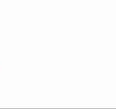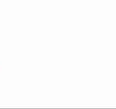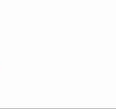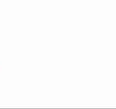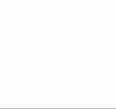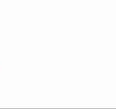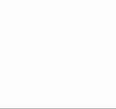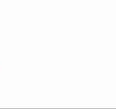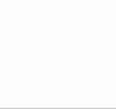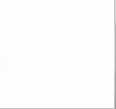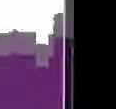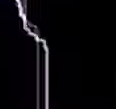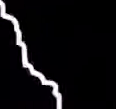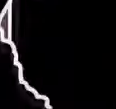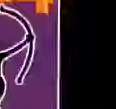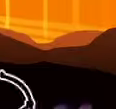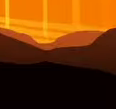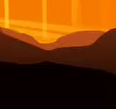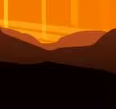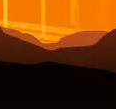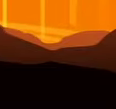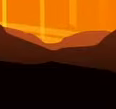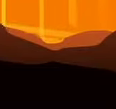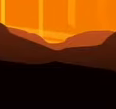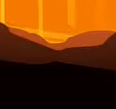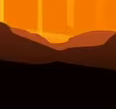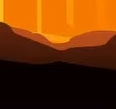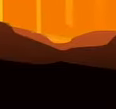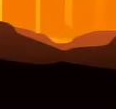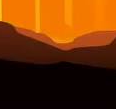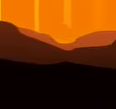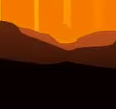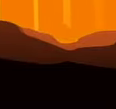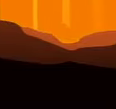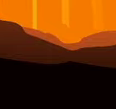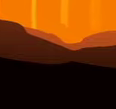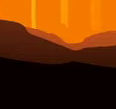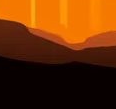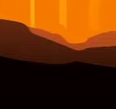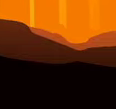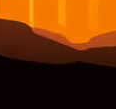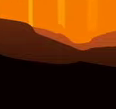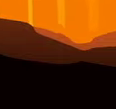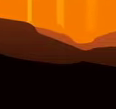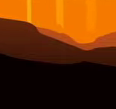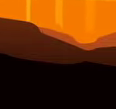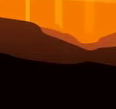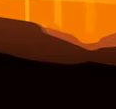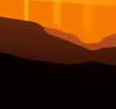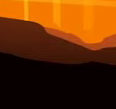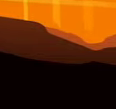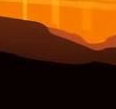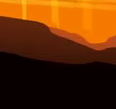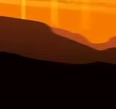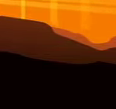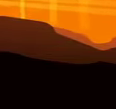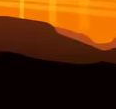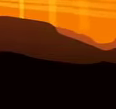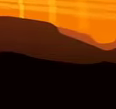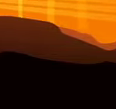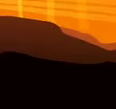Martín Aparicio nos hablará del deseo desde el punto de vista de acción. ¿Desear es suficiente? Yo deseo,